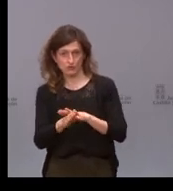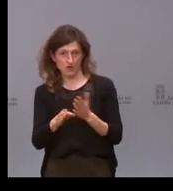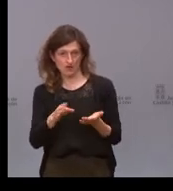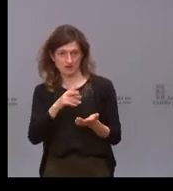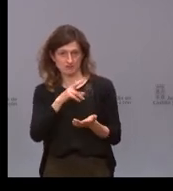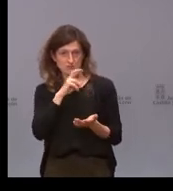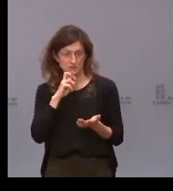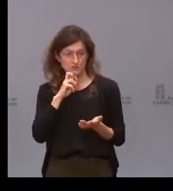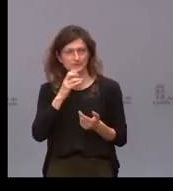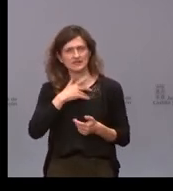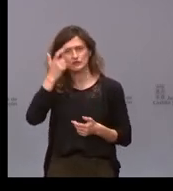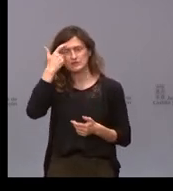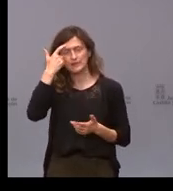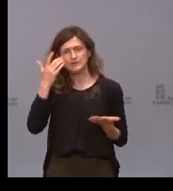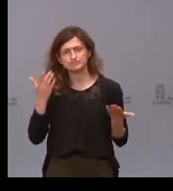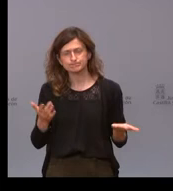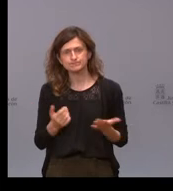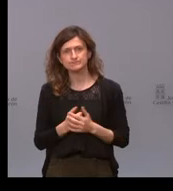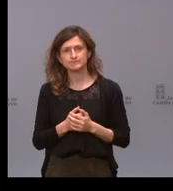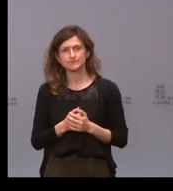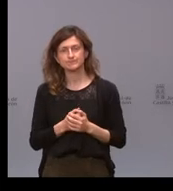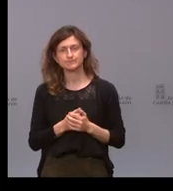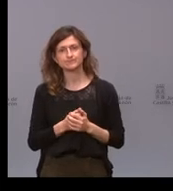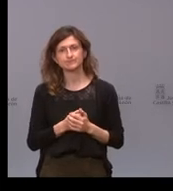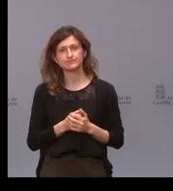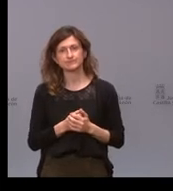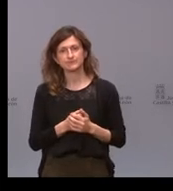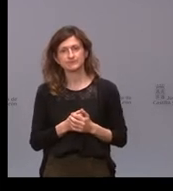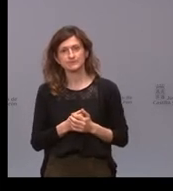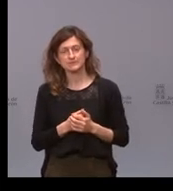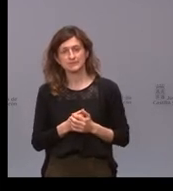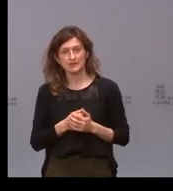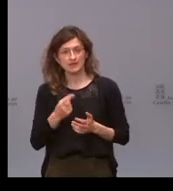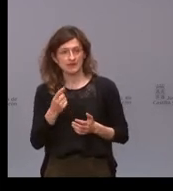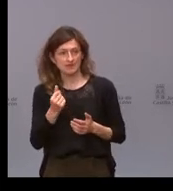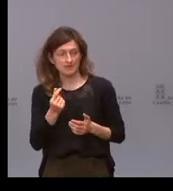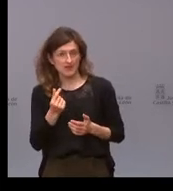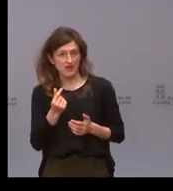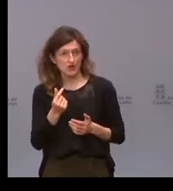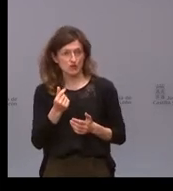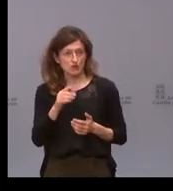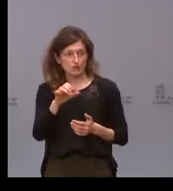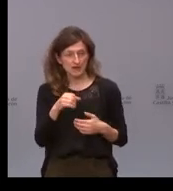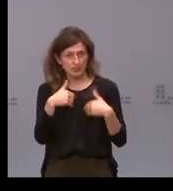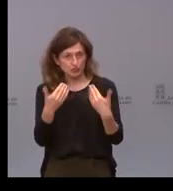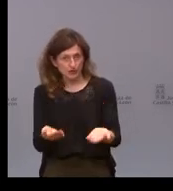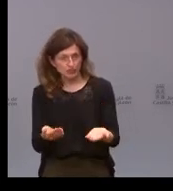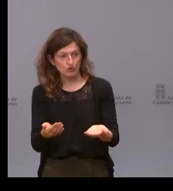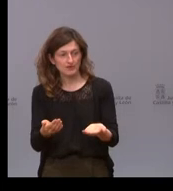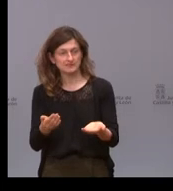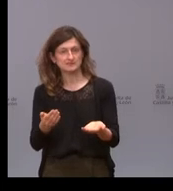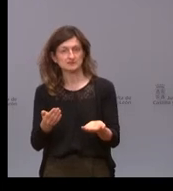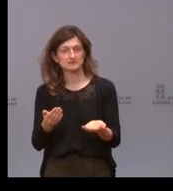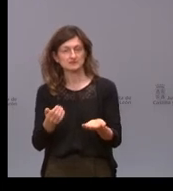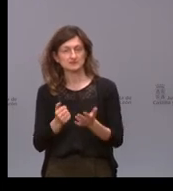quiero saber si las las adquisiciones meramente dinerarias internaciones están igualmente